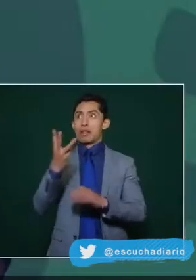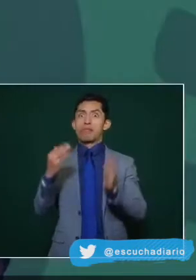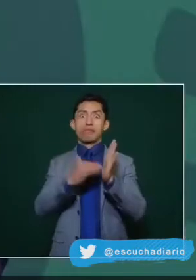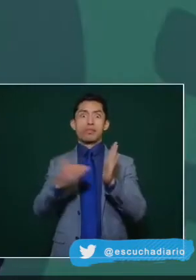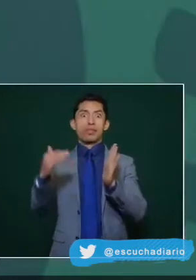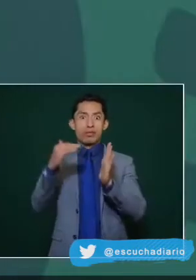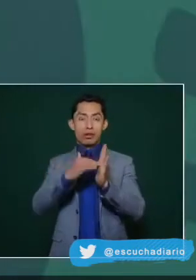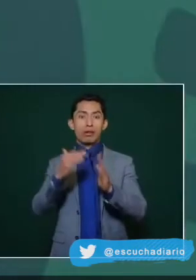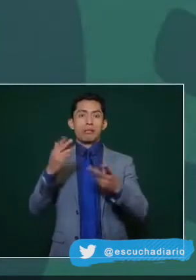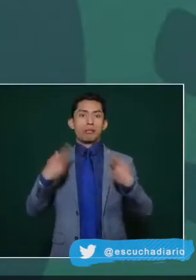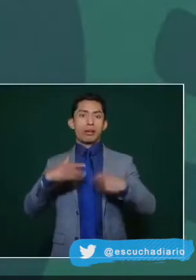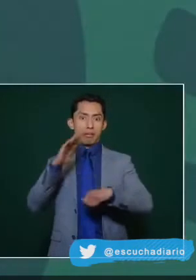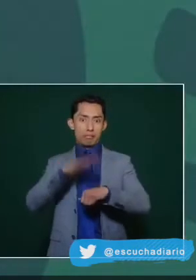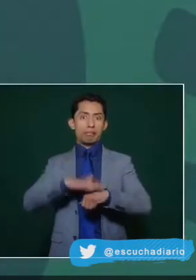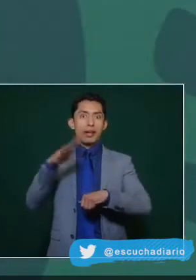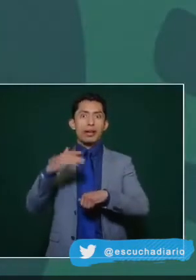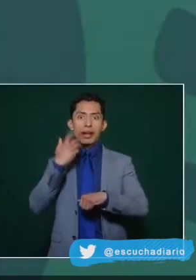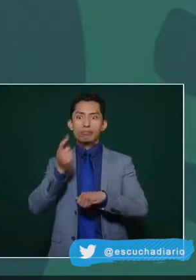cero impunidad.